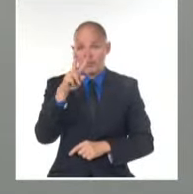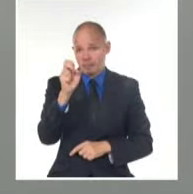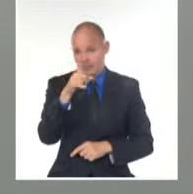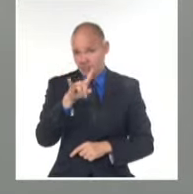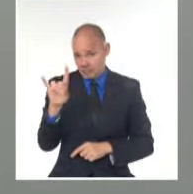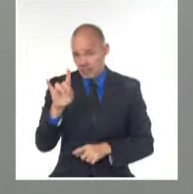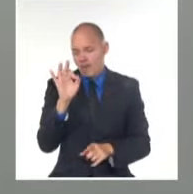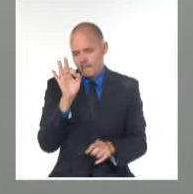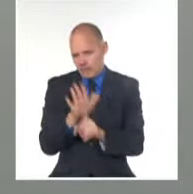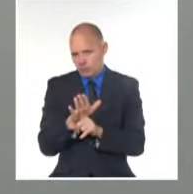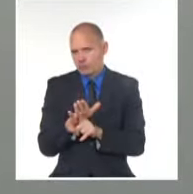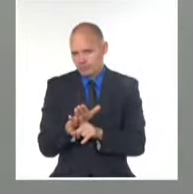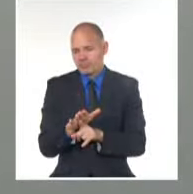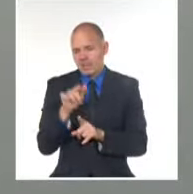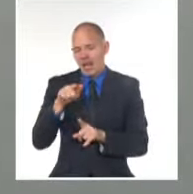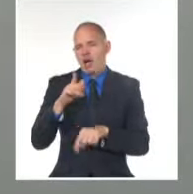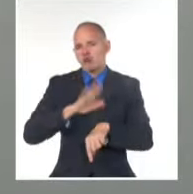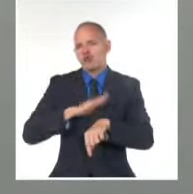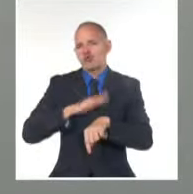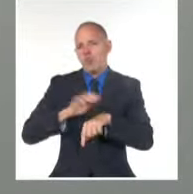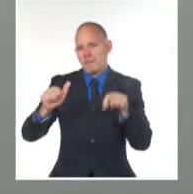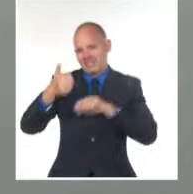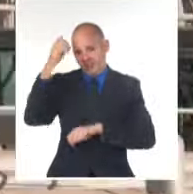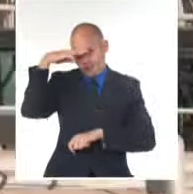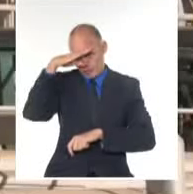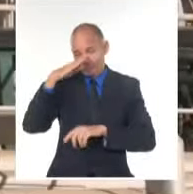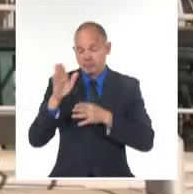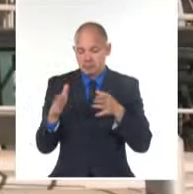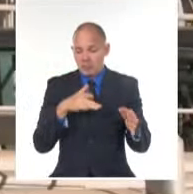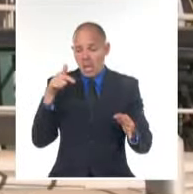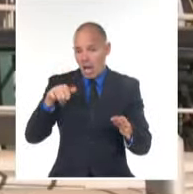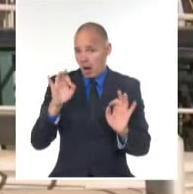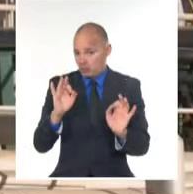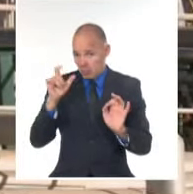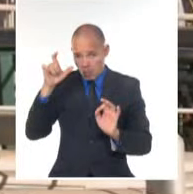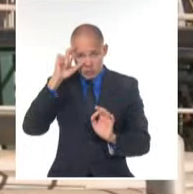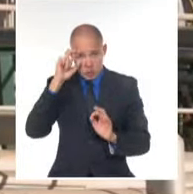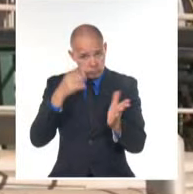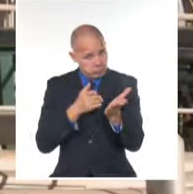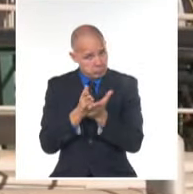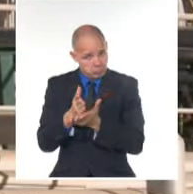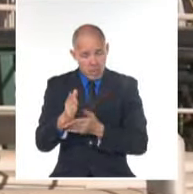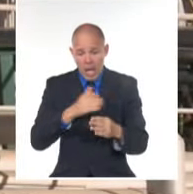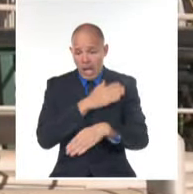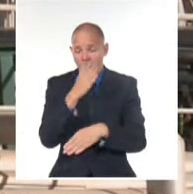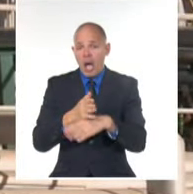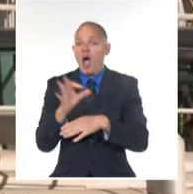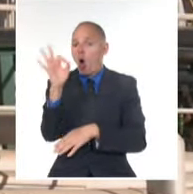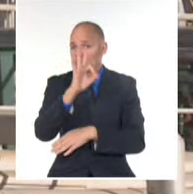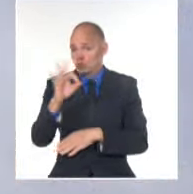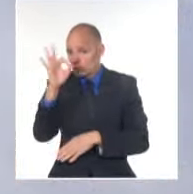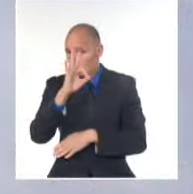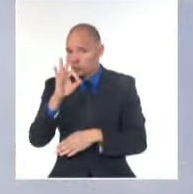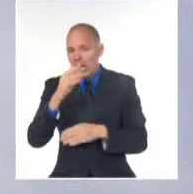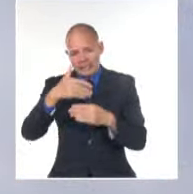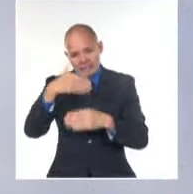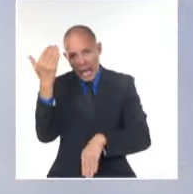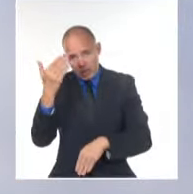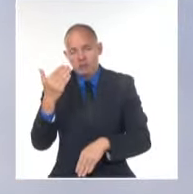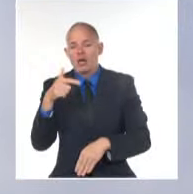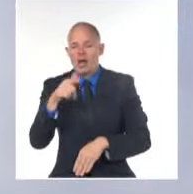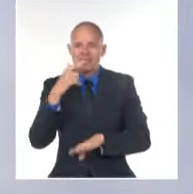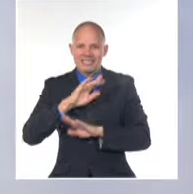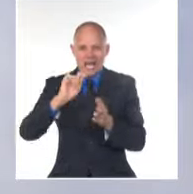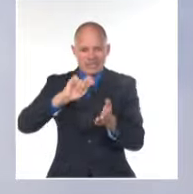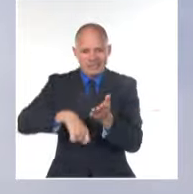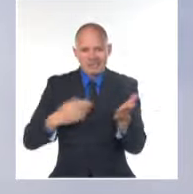durante la administración Trump. El gobierno de Joe Biden las mantuvo hasta octubre de 2023, cuando las levantó temporalmente tras la firma de